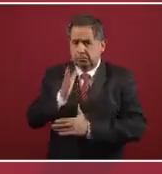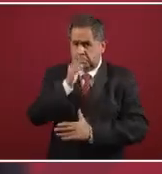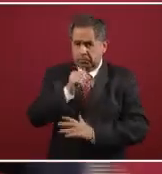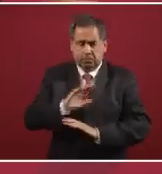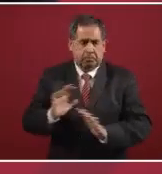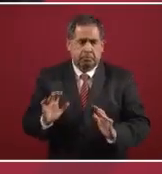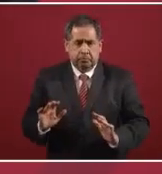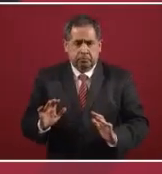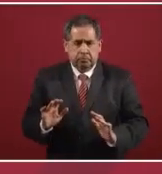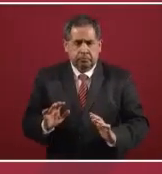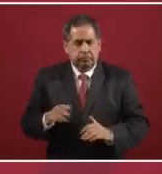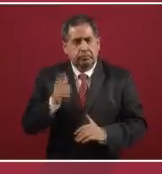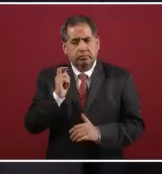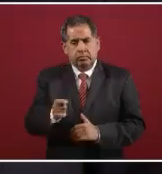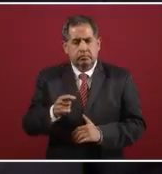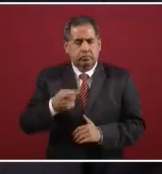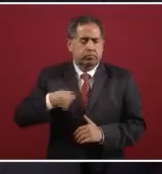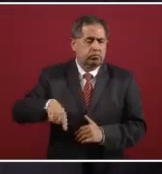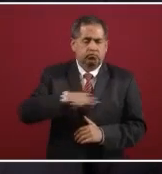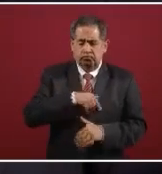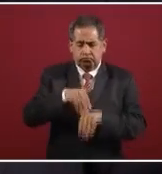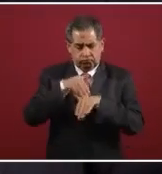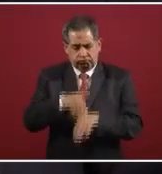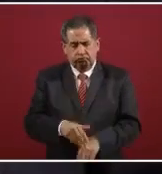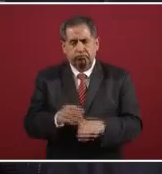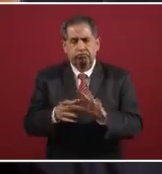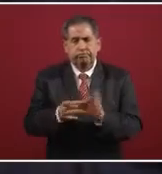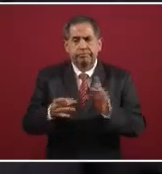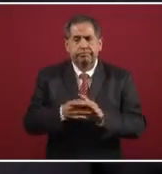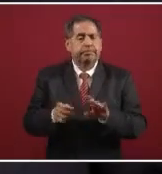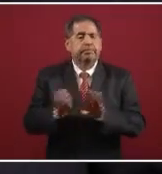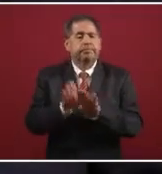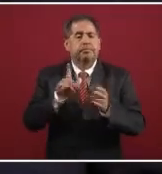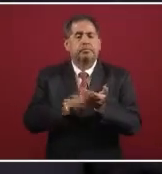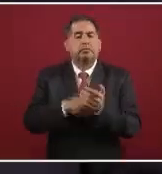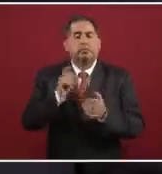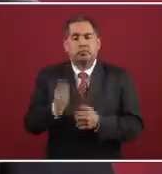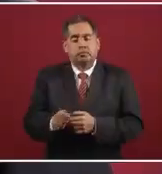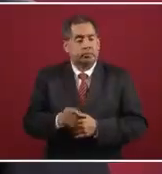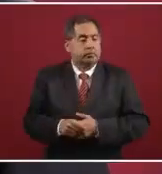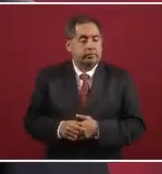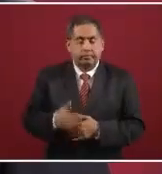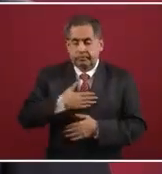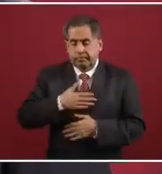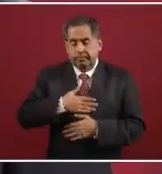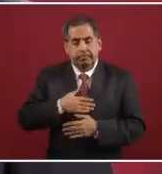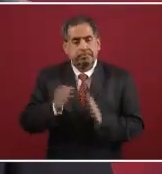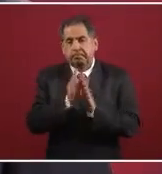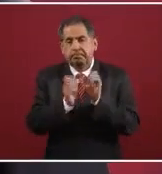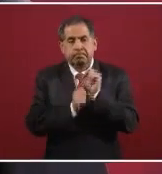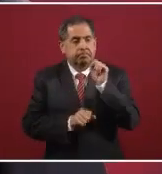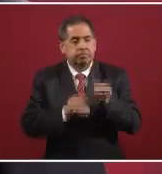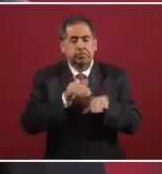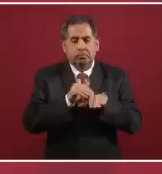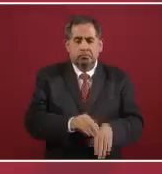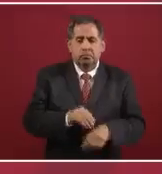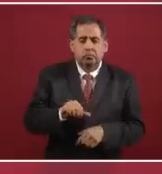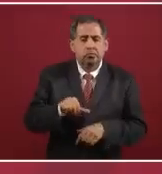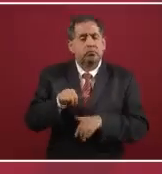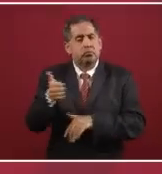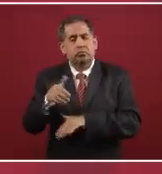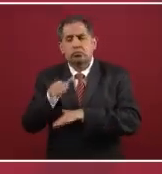Y tenemos que ceñirnos a lo que establece nuestra Constitución. En el caso de